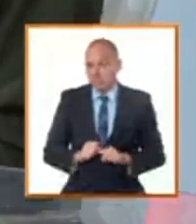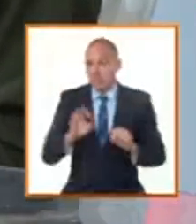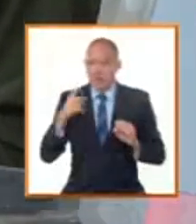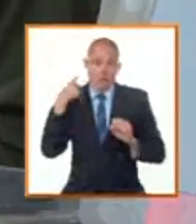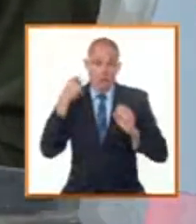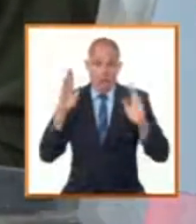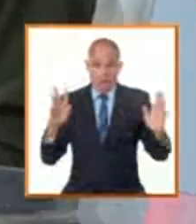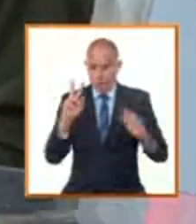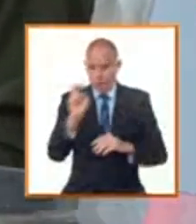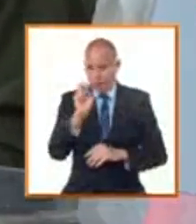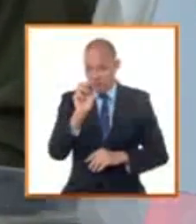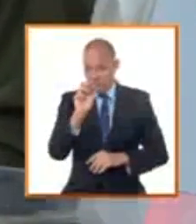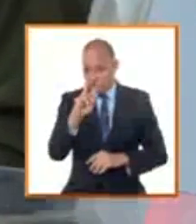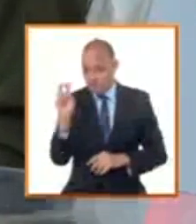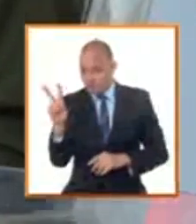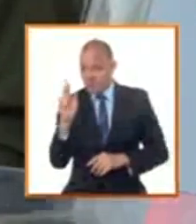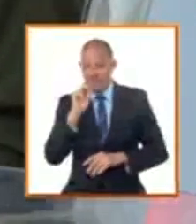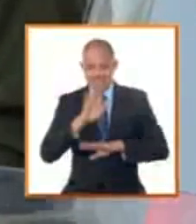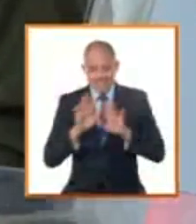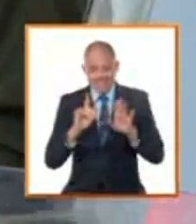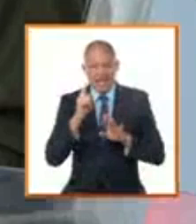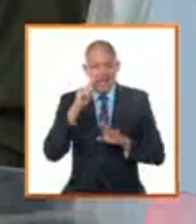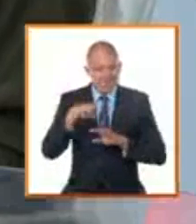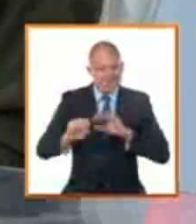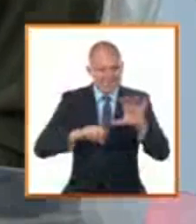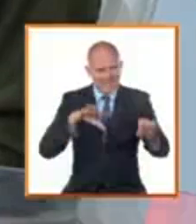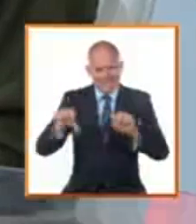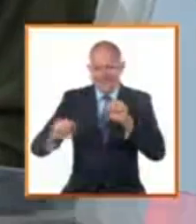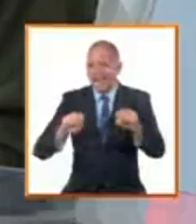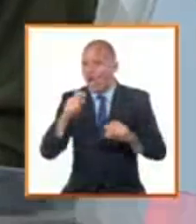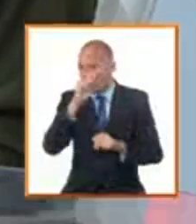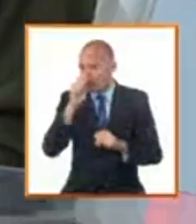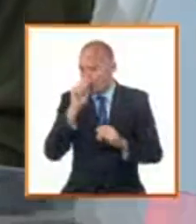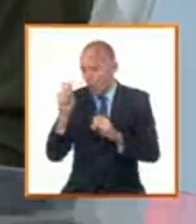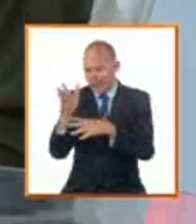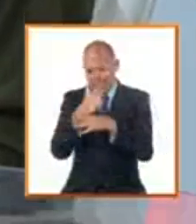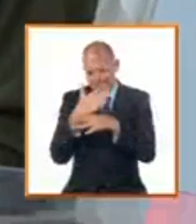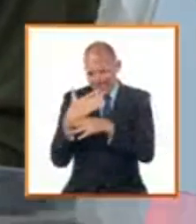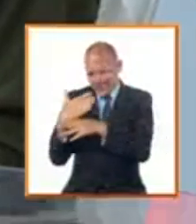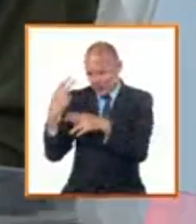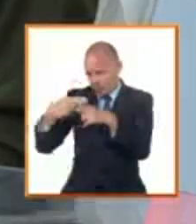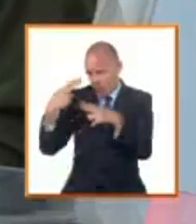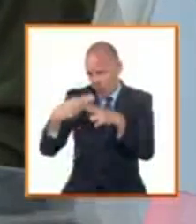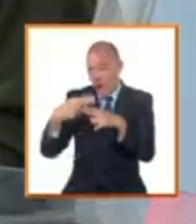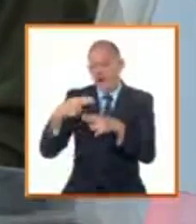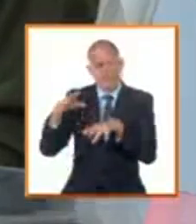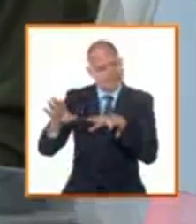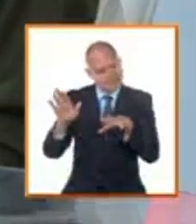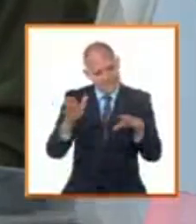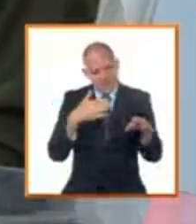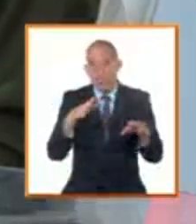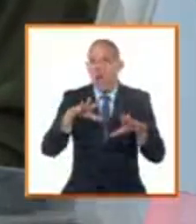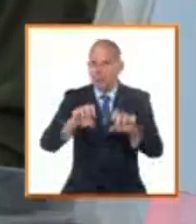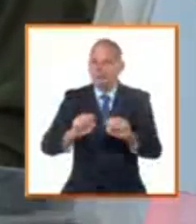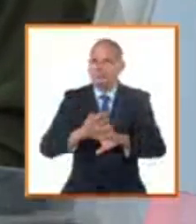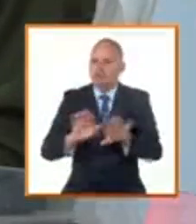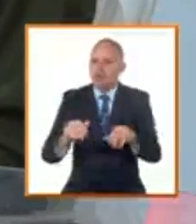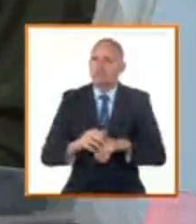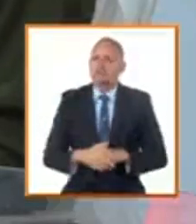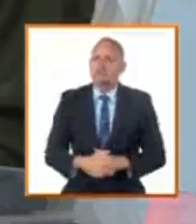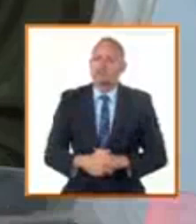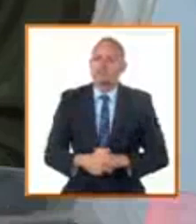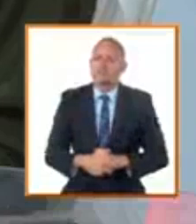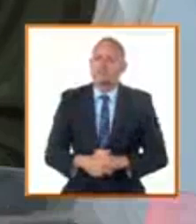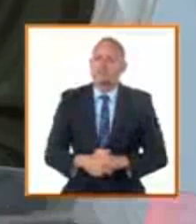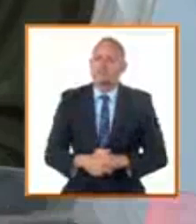3.902 kilogramos de droga de diversos tipos. En este periodo se ha mantenido, Randy,